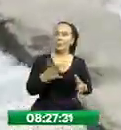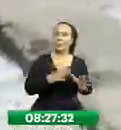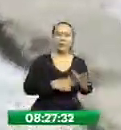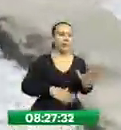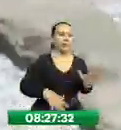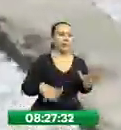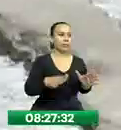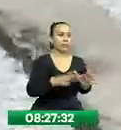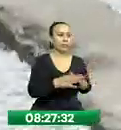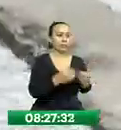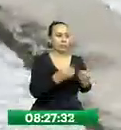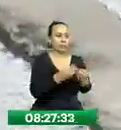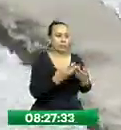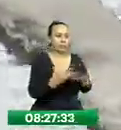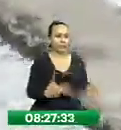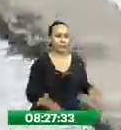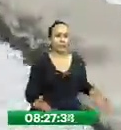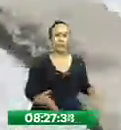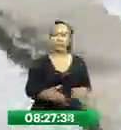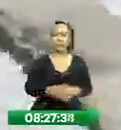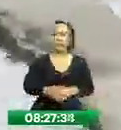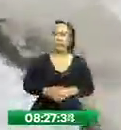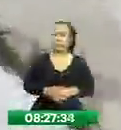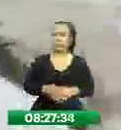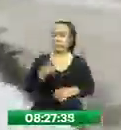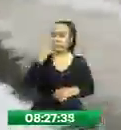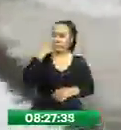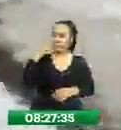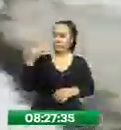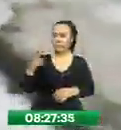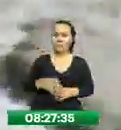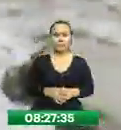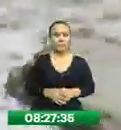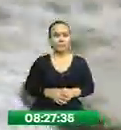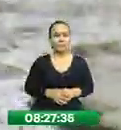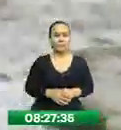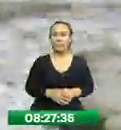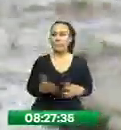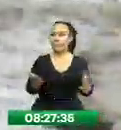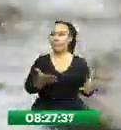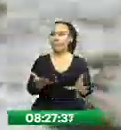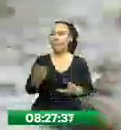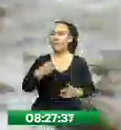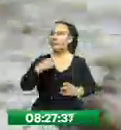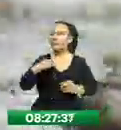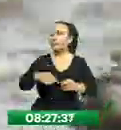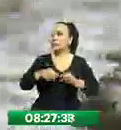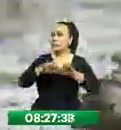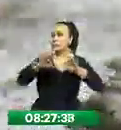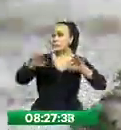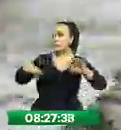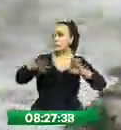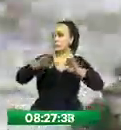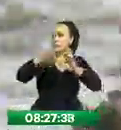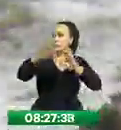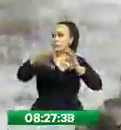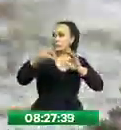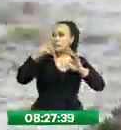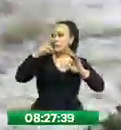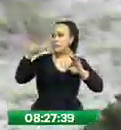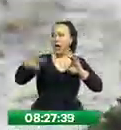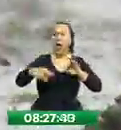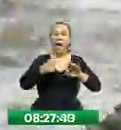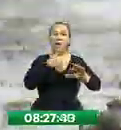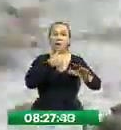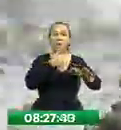Agustín, a un costado queda la avenida Agustín Freire, aquí al frente la Parra Velasco. Diagonal a la terminal terrestre